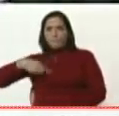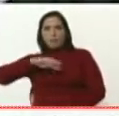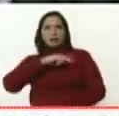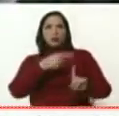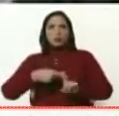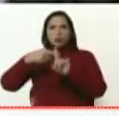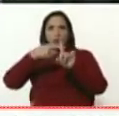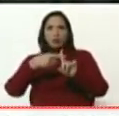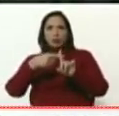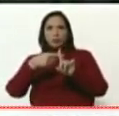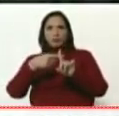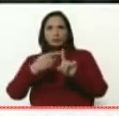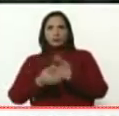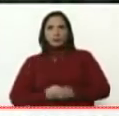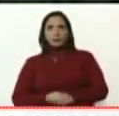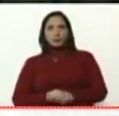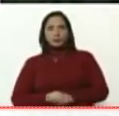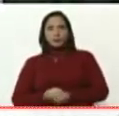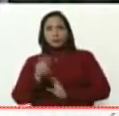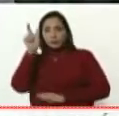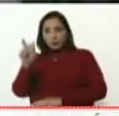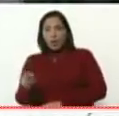positivo. Señor Borrell,